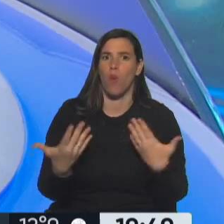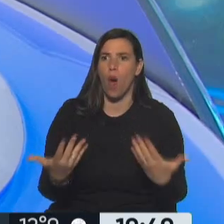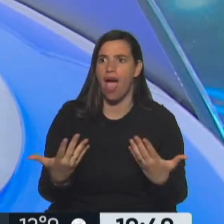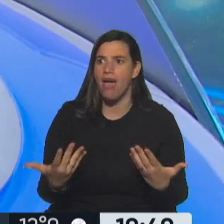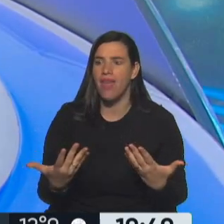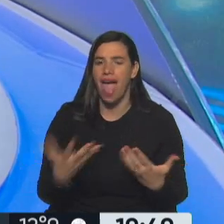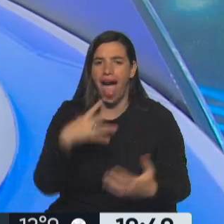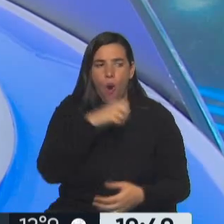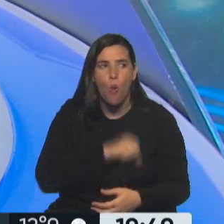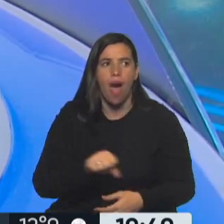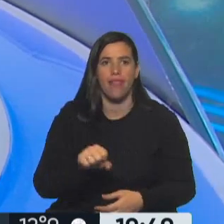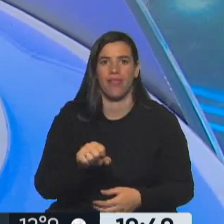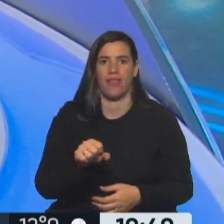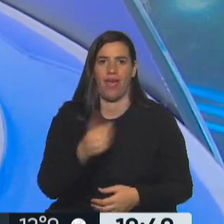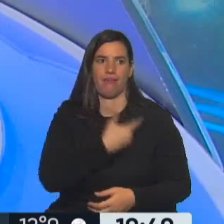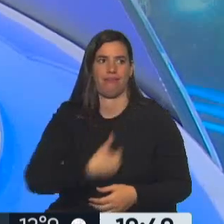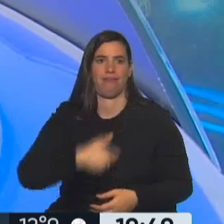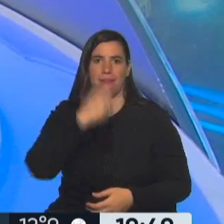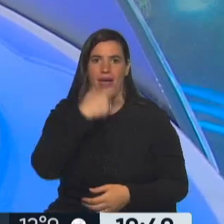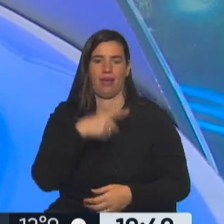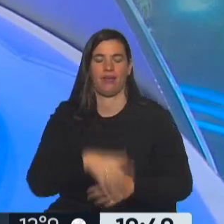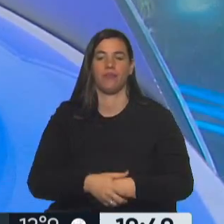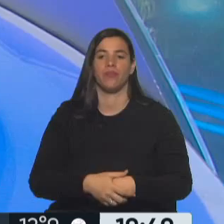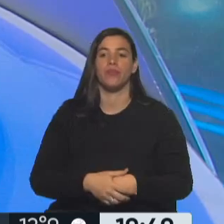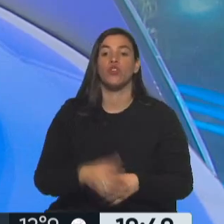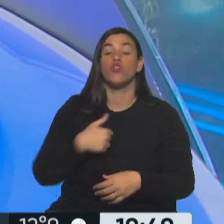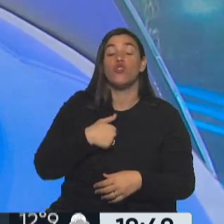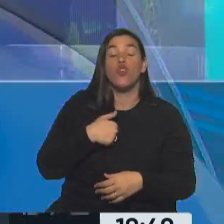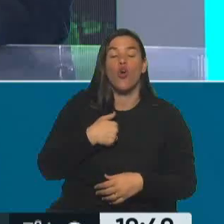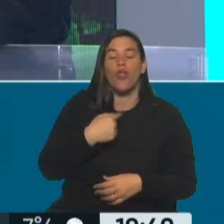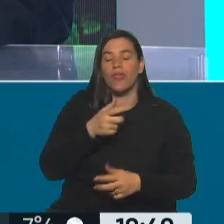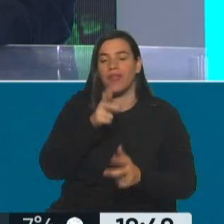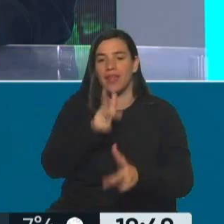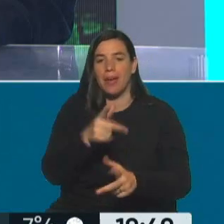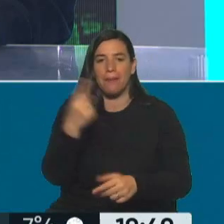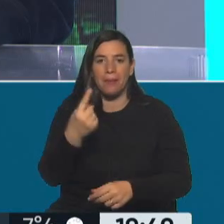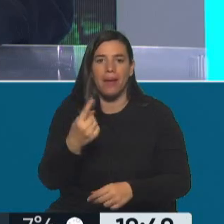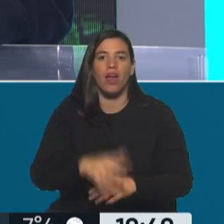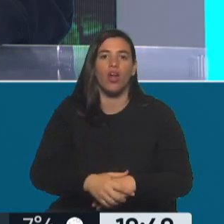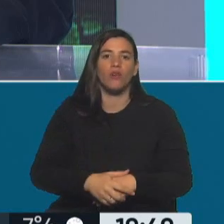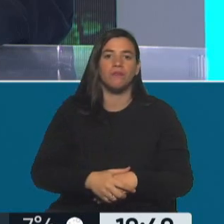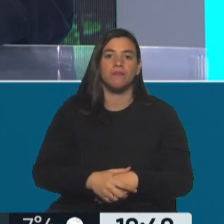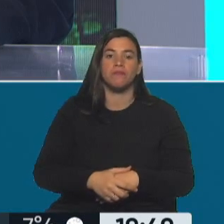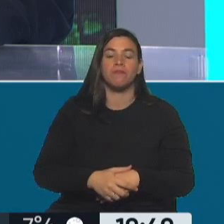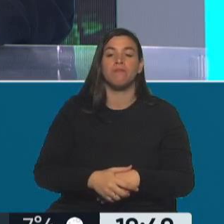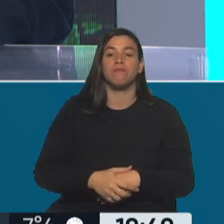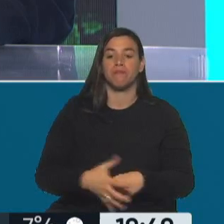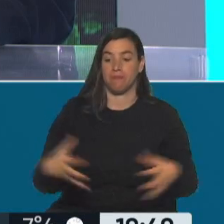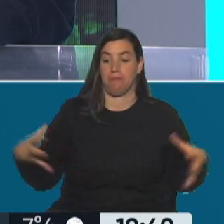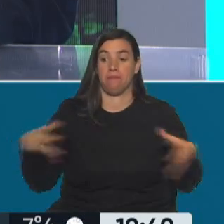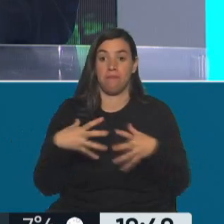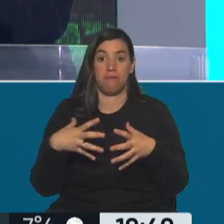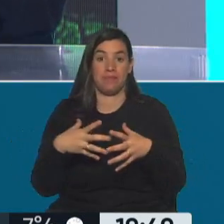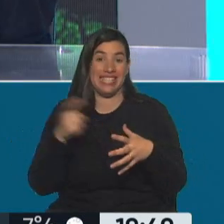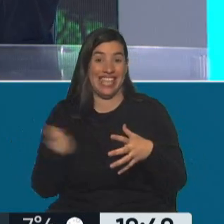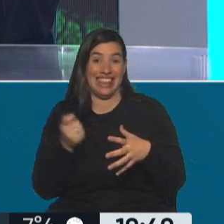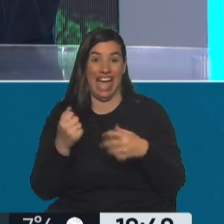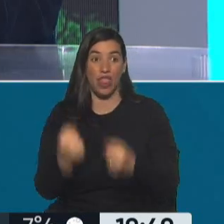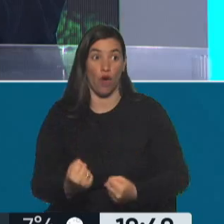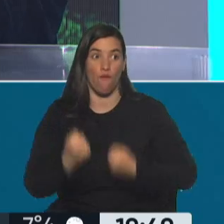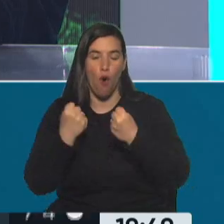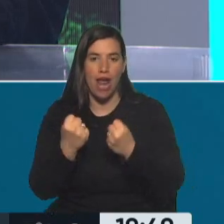¿Qué decías, Poli? No, me quedo con eso último de Pablo Moyano, hacer memoria, ¿no? Recordaba un repaso rápido de los primeros años